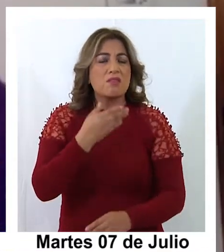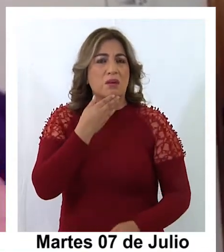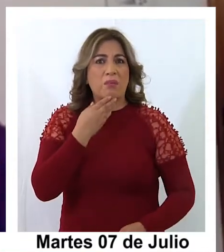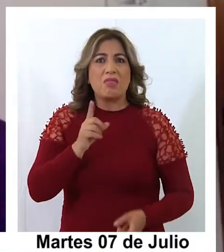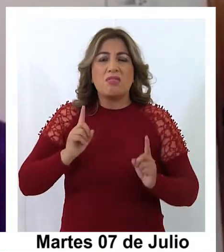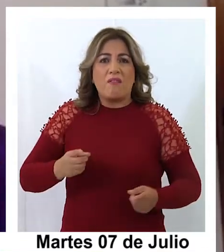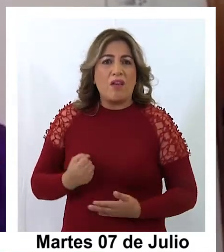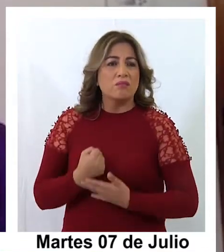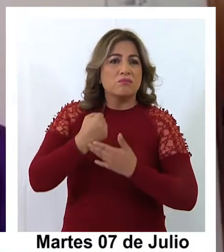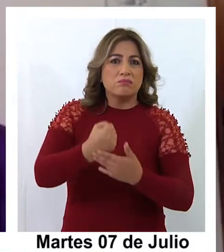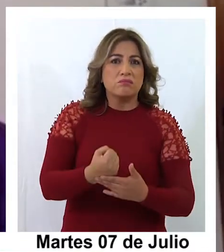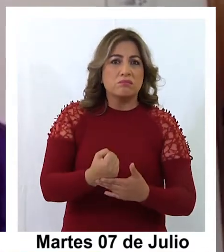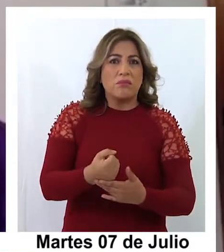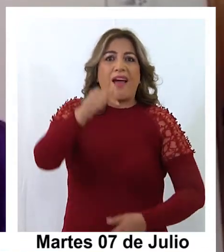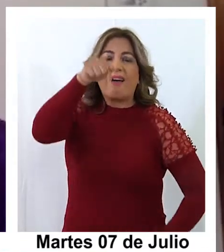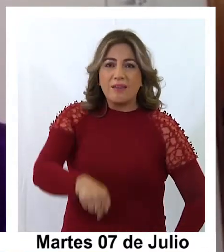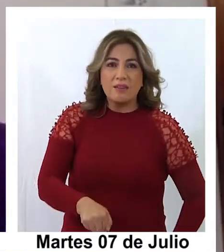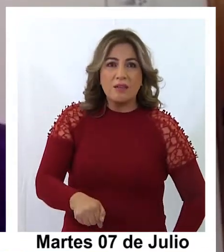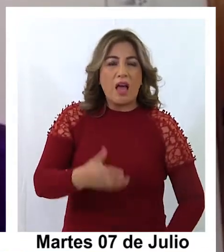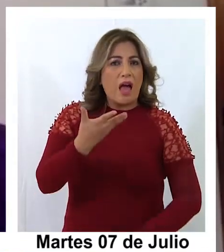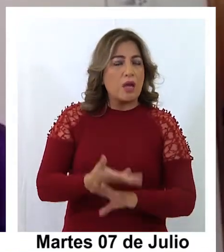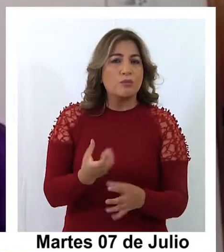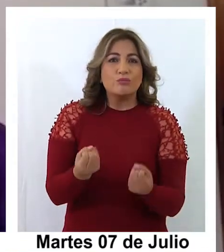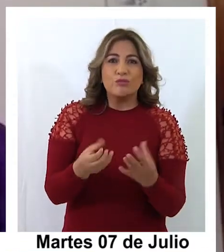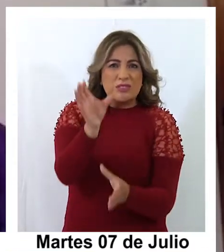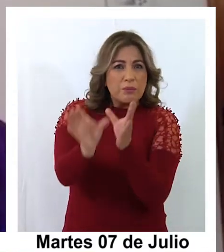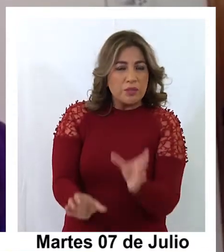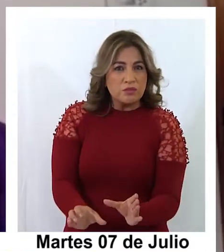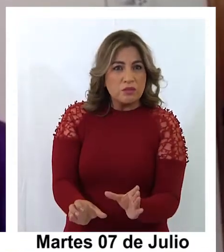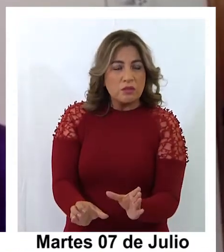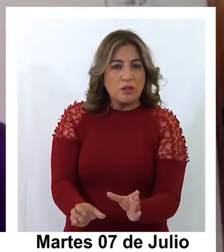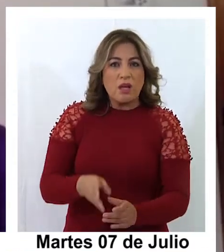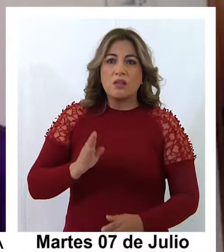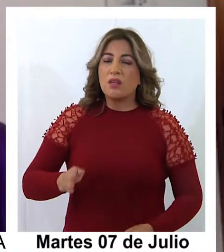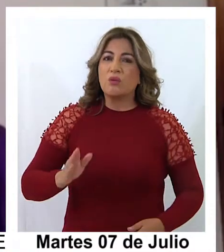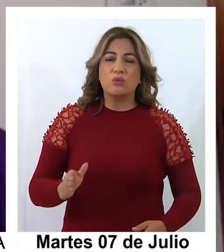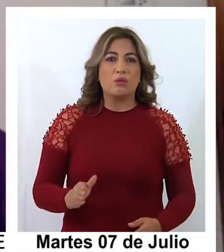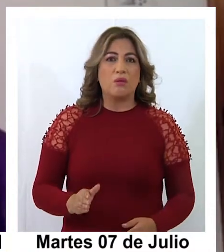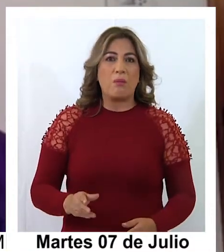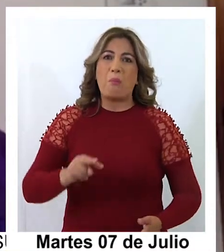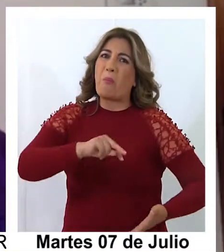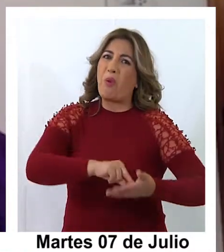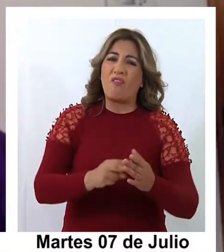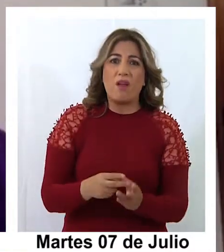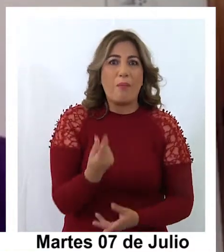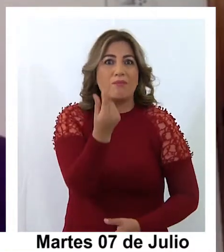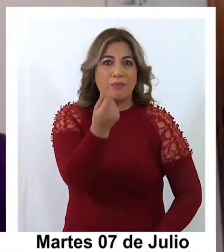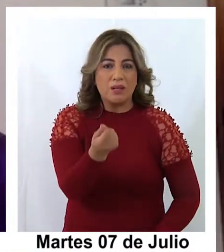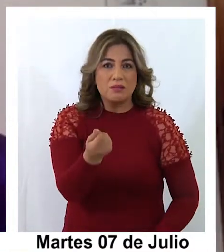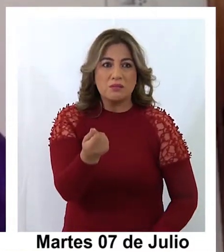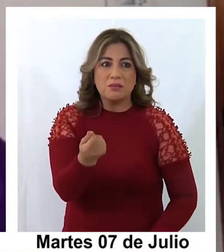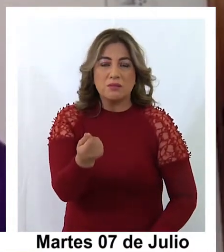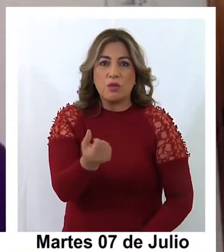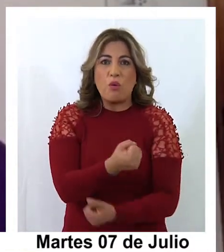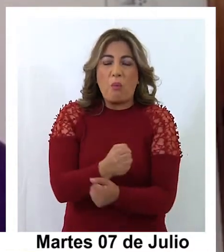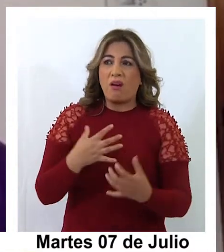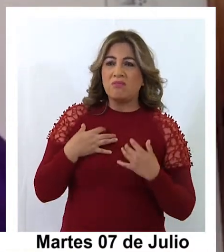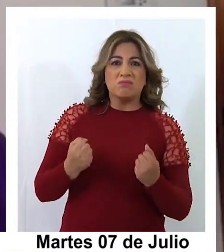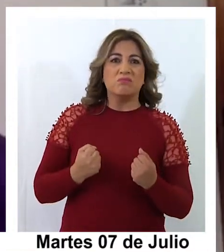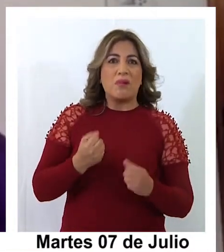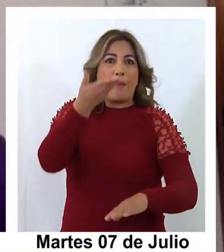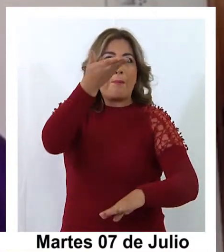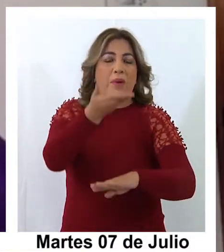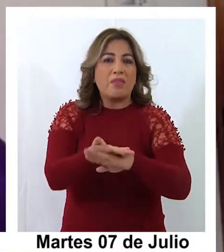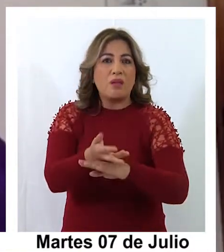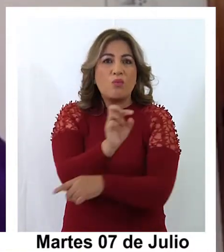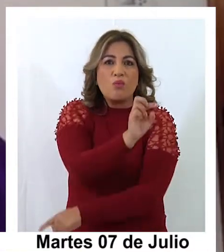tener un subsidio, pero saberlo hoy día, porque hay mucha gente que va a seguir pasando pellejerías porque no se va a atrever a pedir